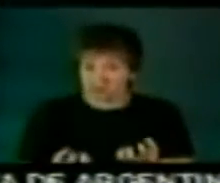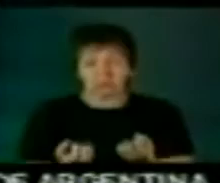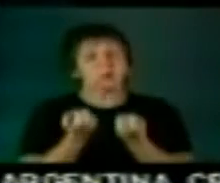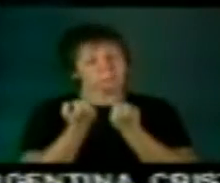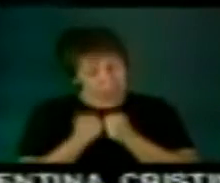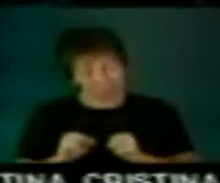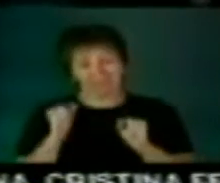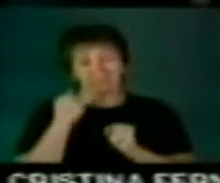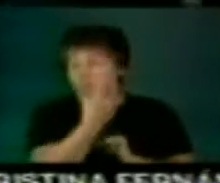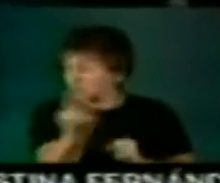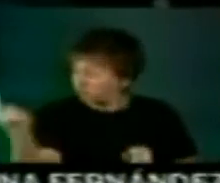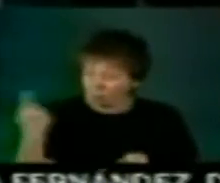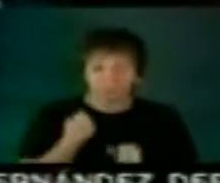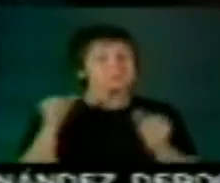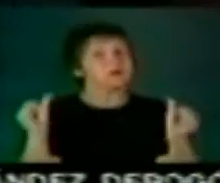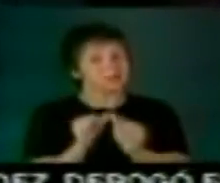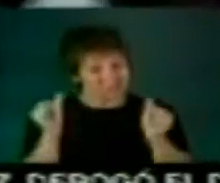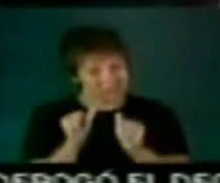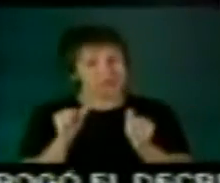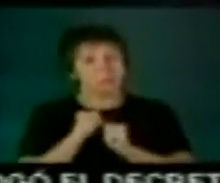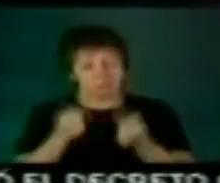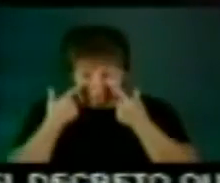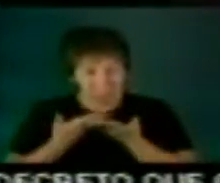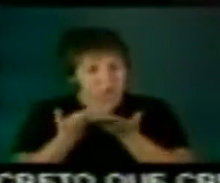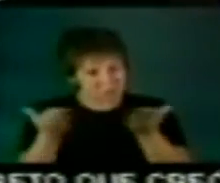demás y nos lo vamos a demostrar.